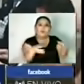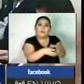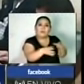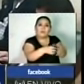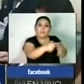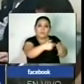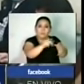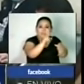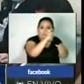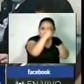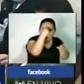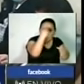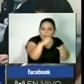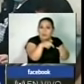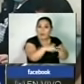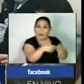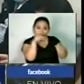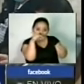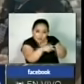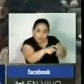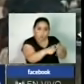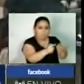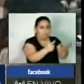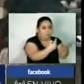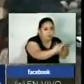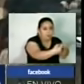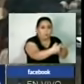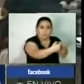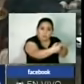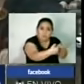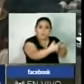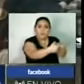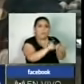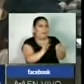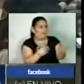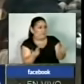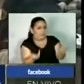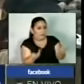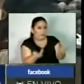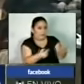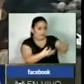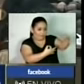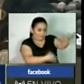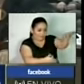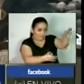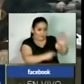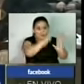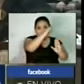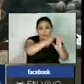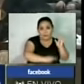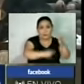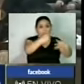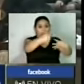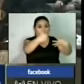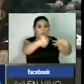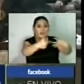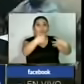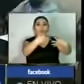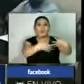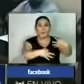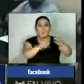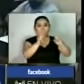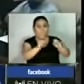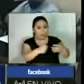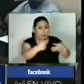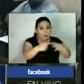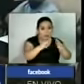la comisión política se encuentra reunida discutiendo el dictamen de la Ley de Regulación para el